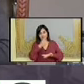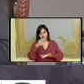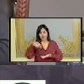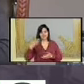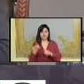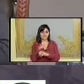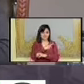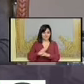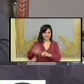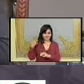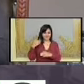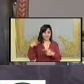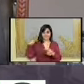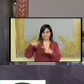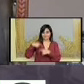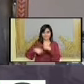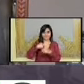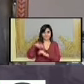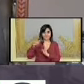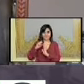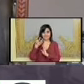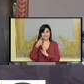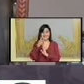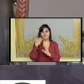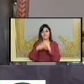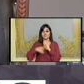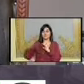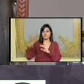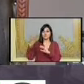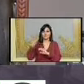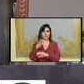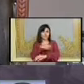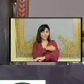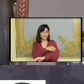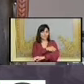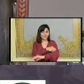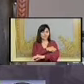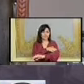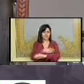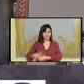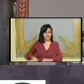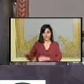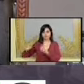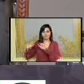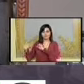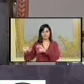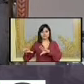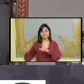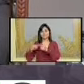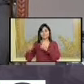para el ejercicio fiscal 2023. Envíese la minuta al Ejecutivo del Estado para su publicación en el periódico oficial del Estado.